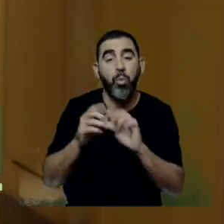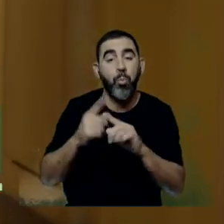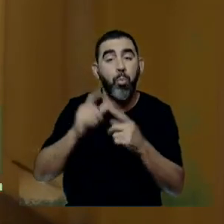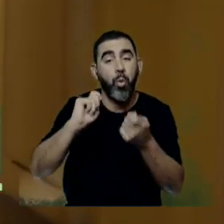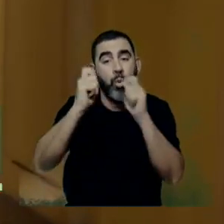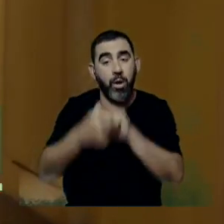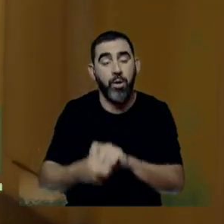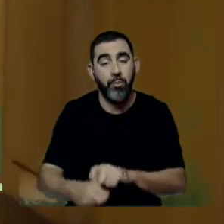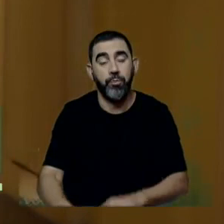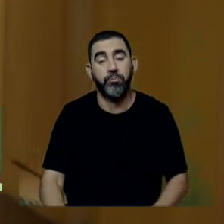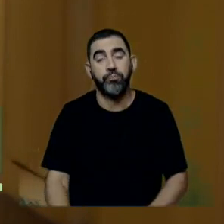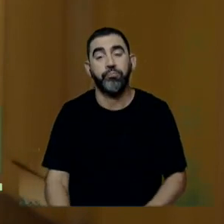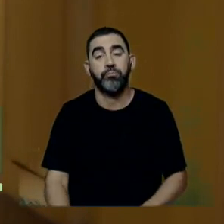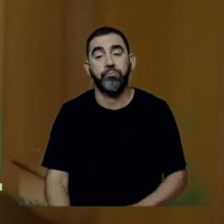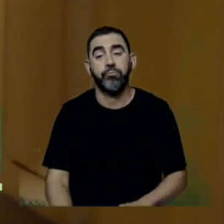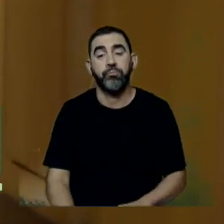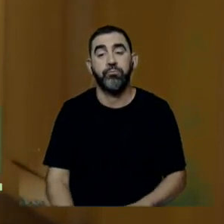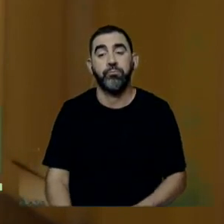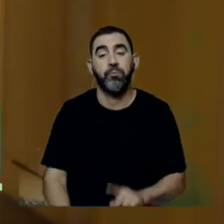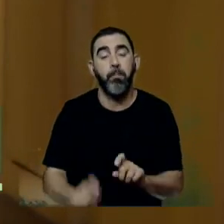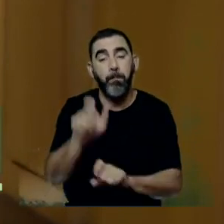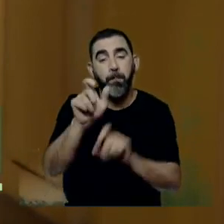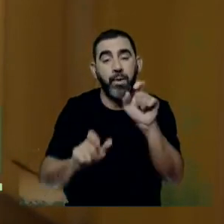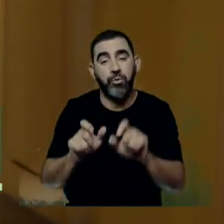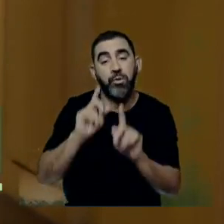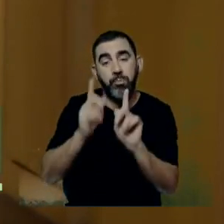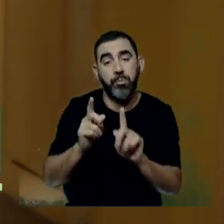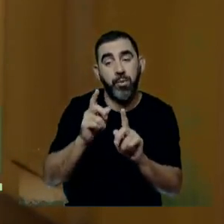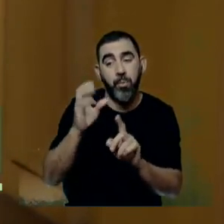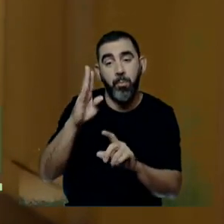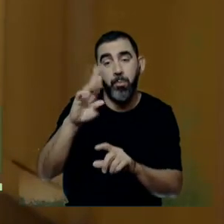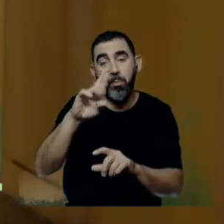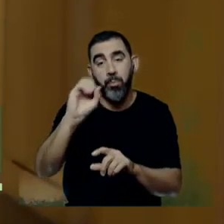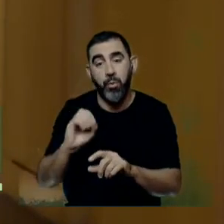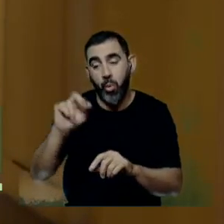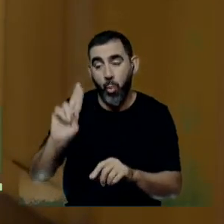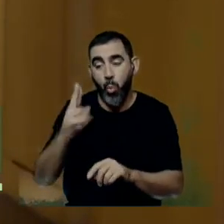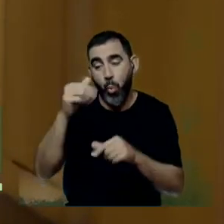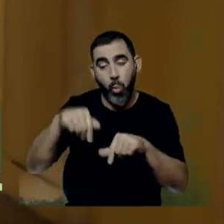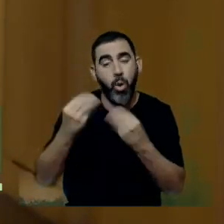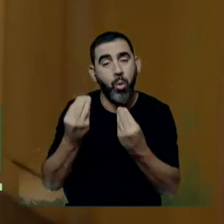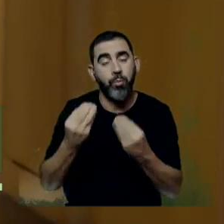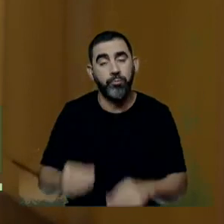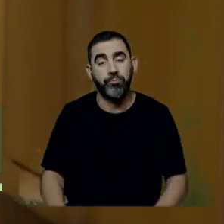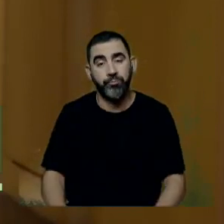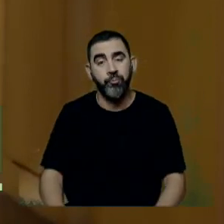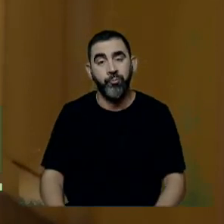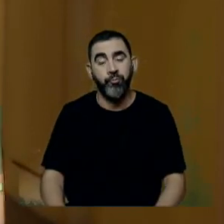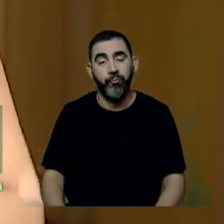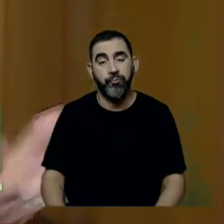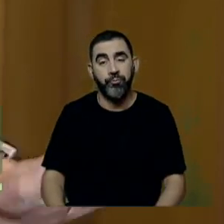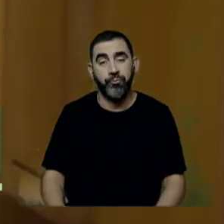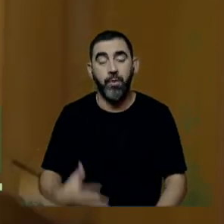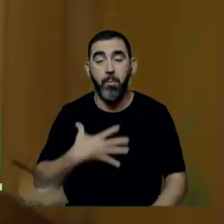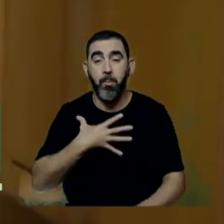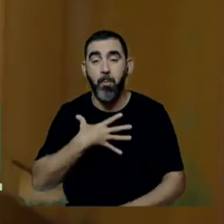Cambios, más asociada, gente también más asociada al PRO. ¿Y aquí en Uruguay cómo fue? Bueno, aquí en Uruguay el